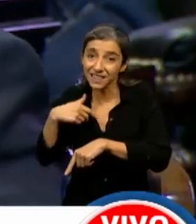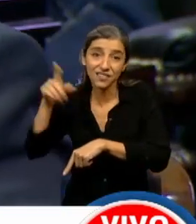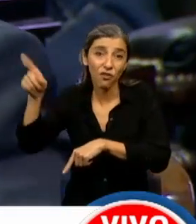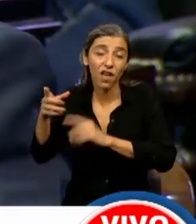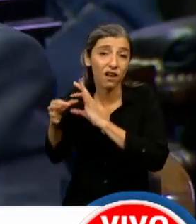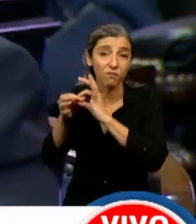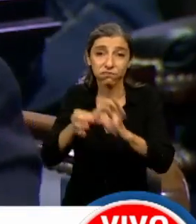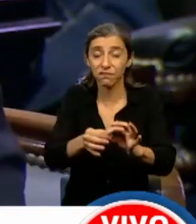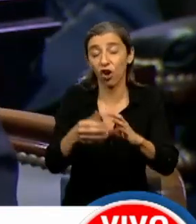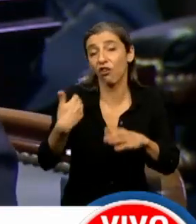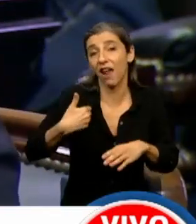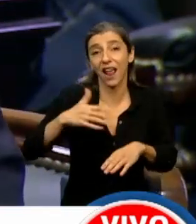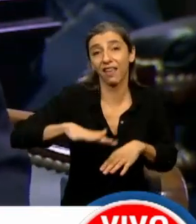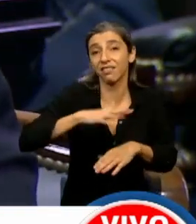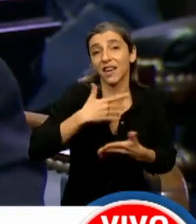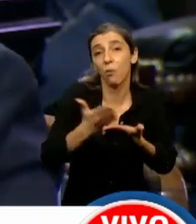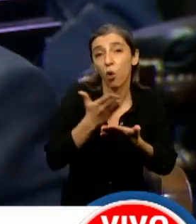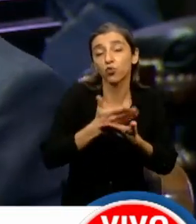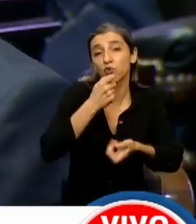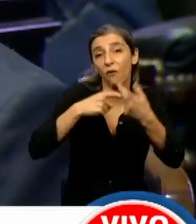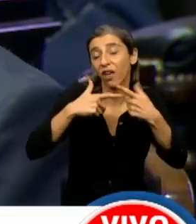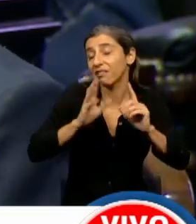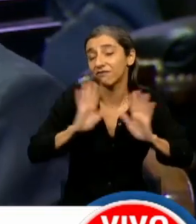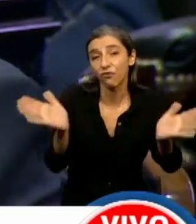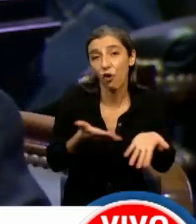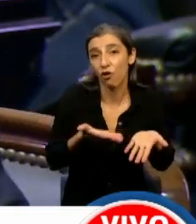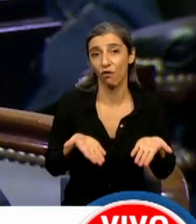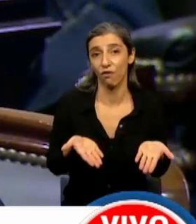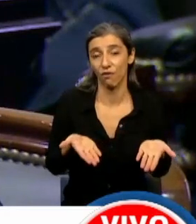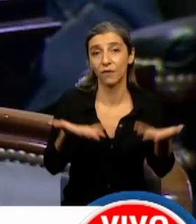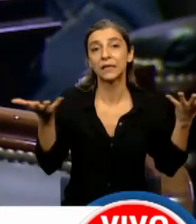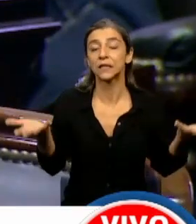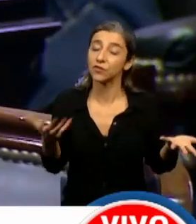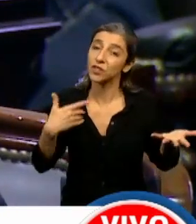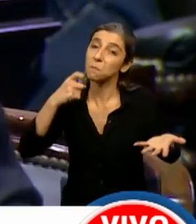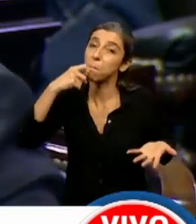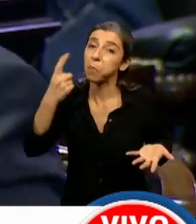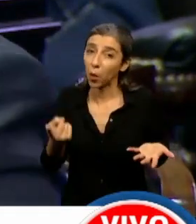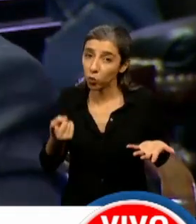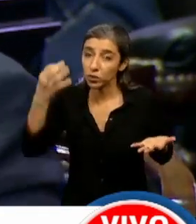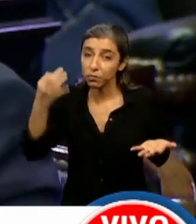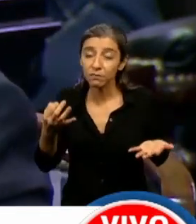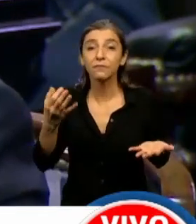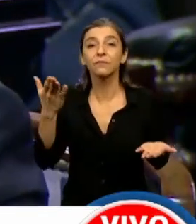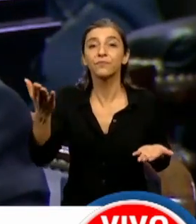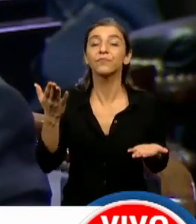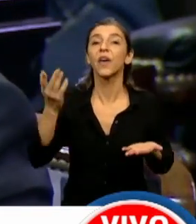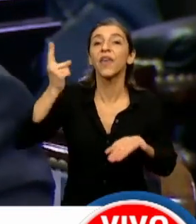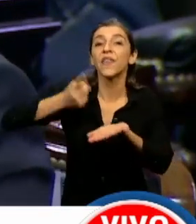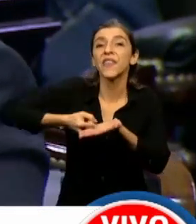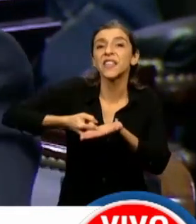política productiva de la argentina por eso mi consulta es que decisiones